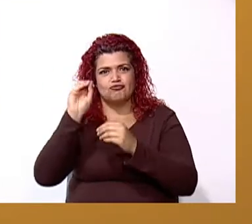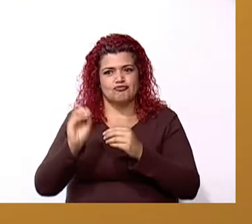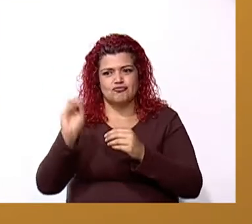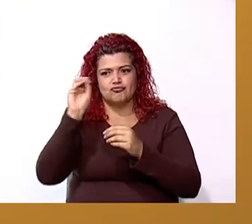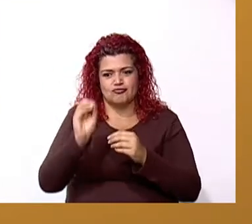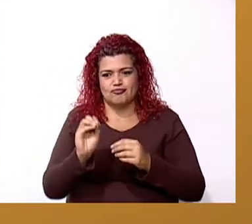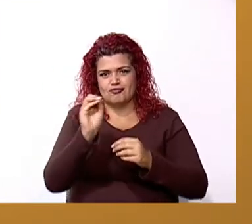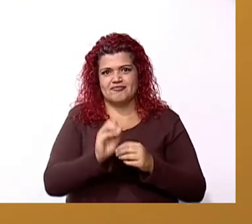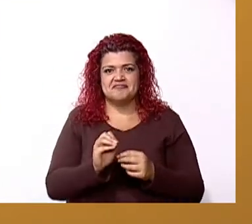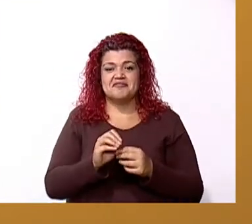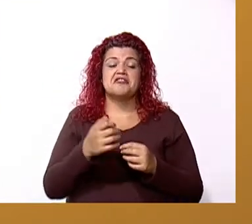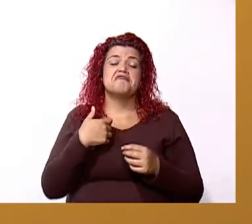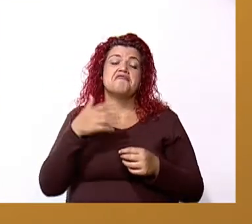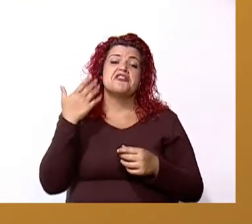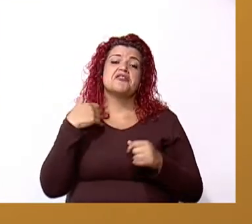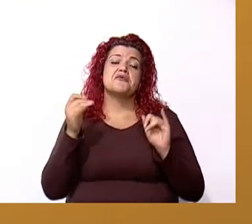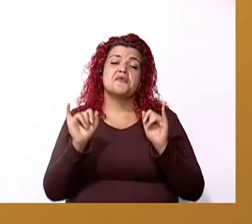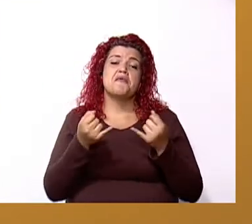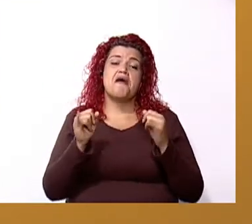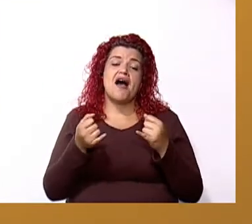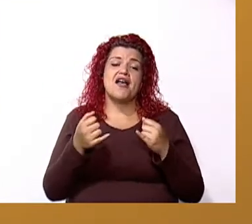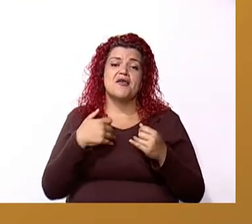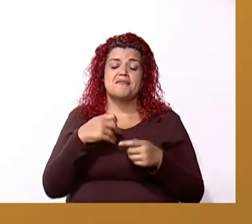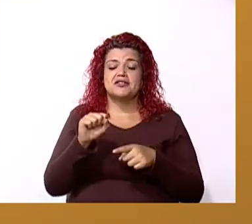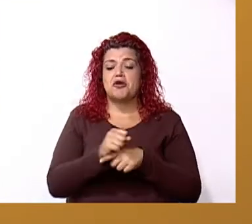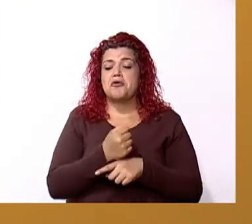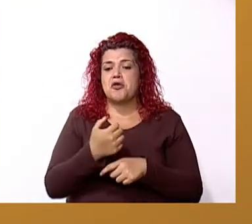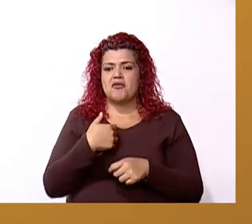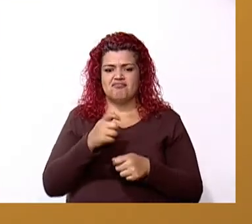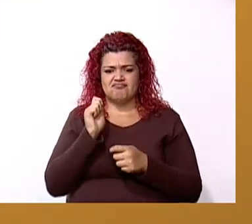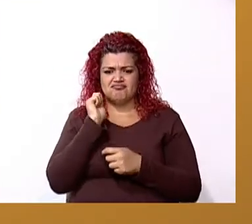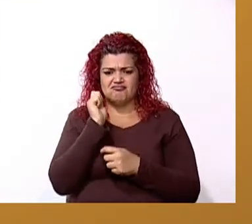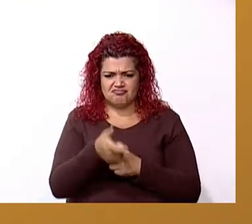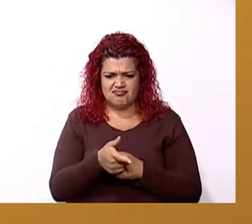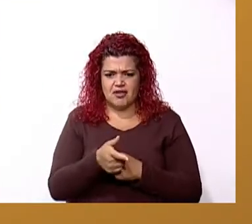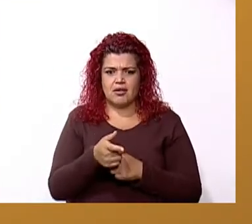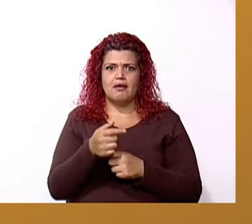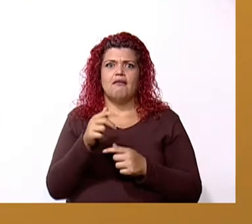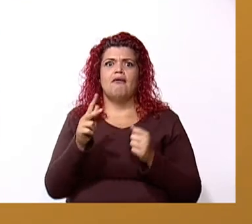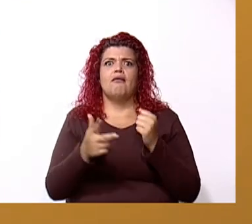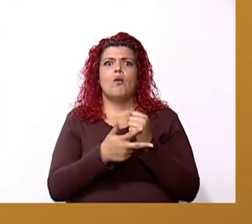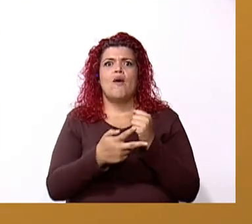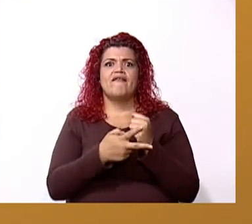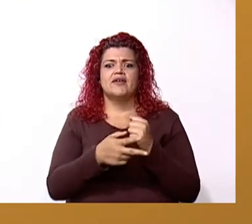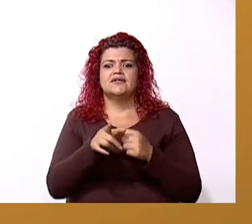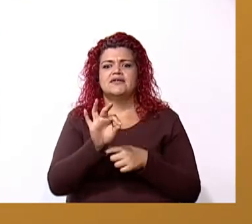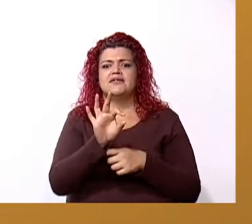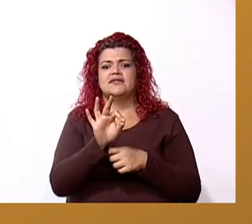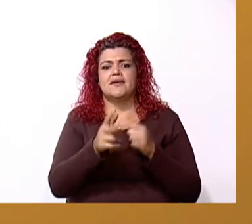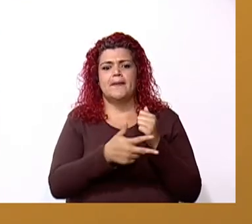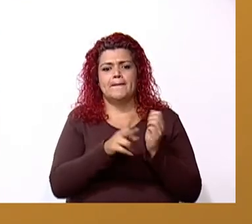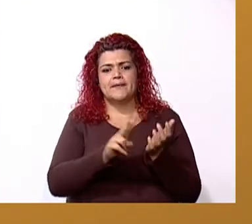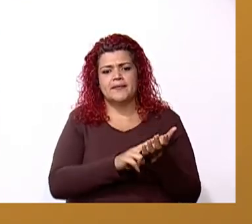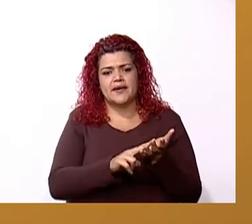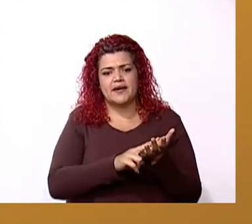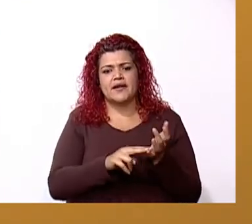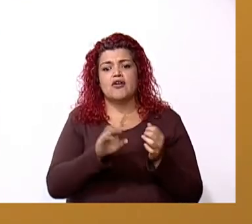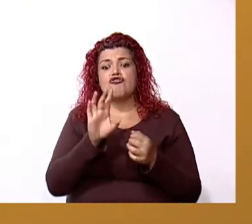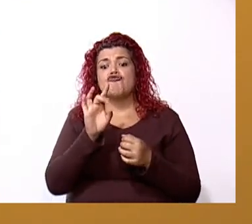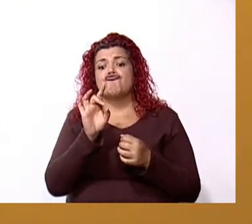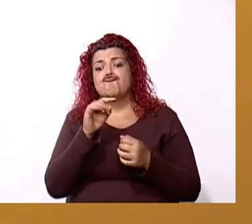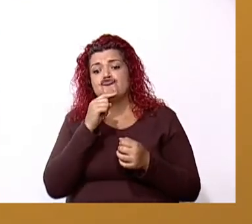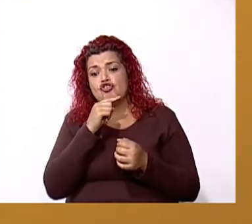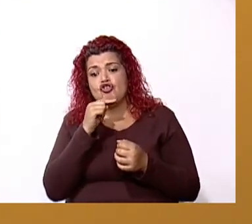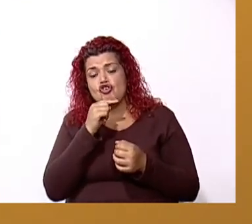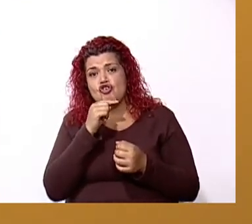jugando en casa con mis sobrinos. Andrés tiró la ficha y cayó 9 veces en el verde, 9 veces en el rojo,